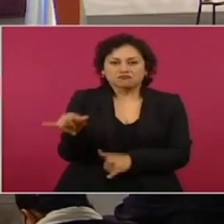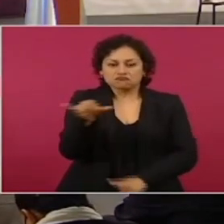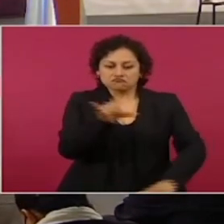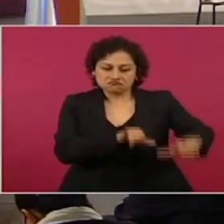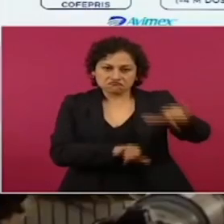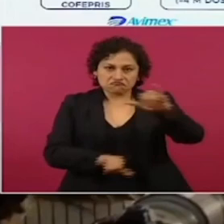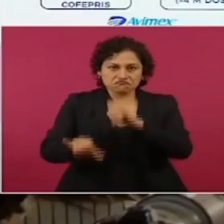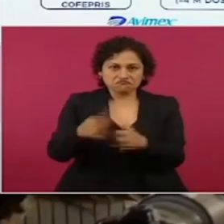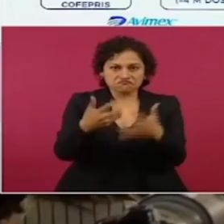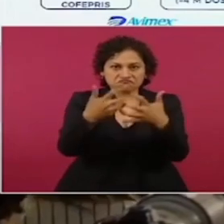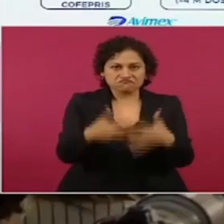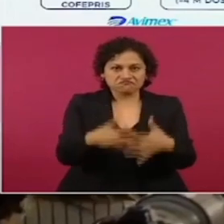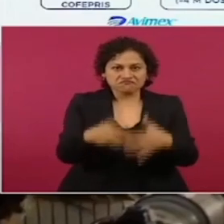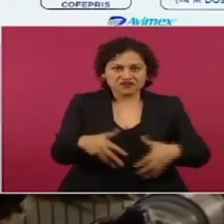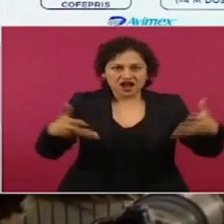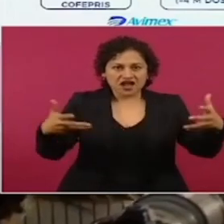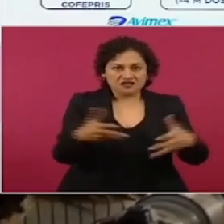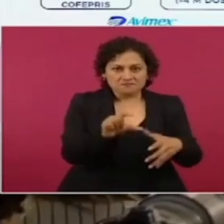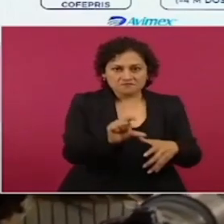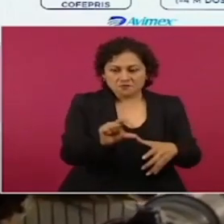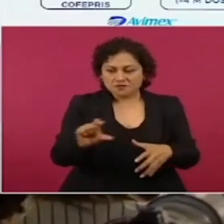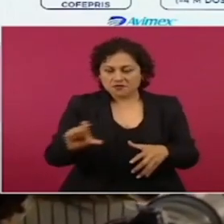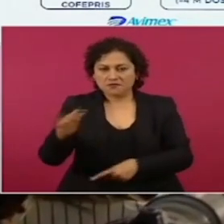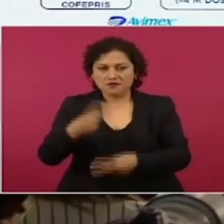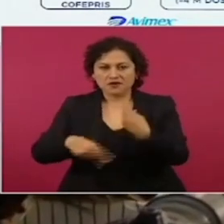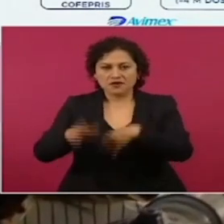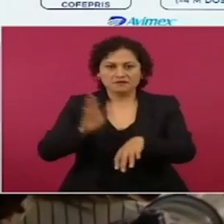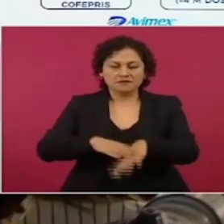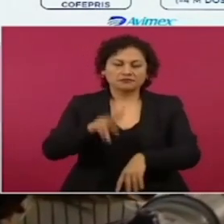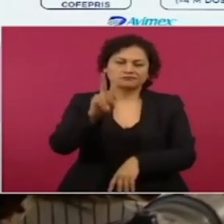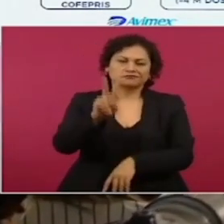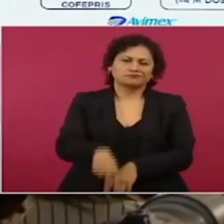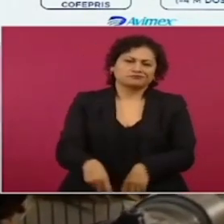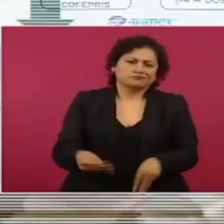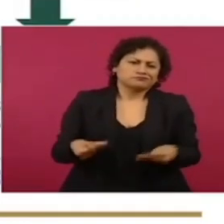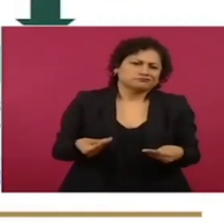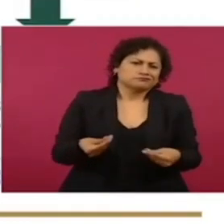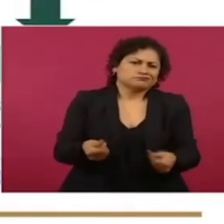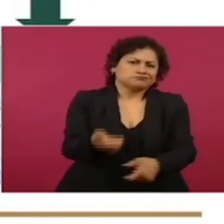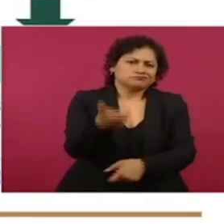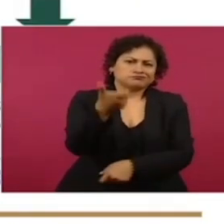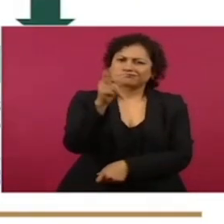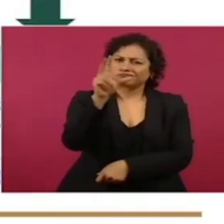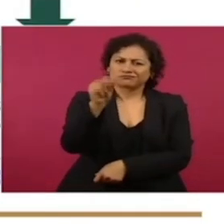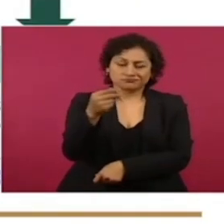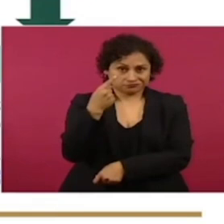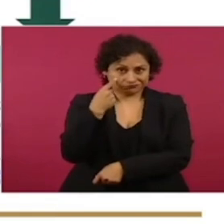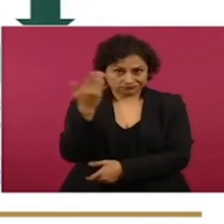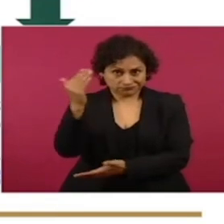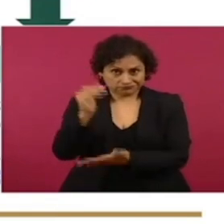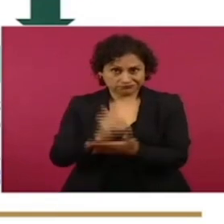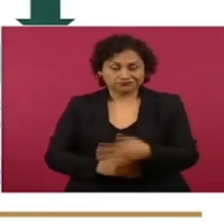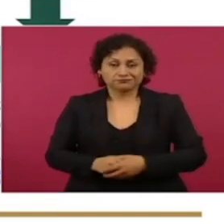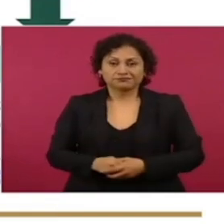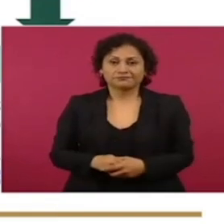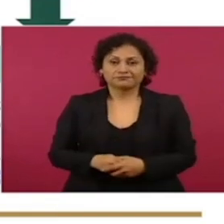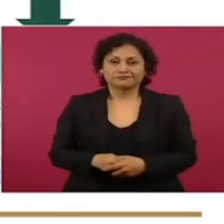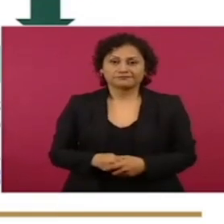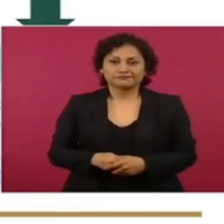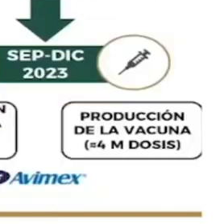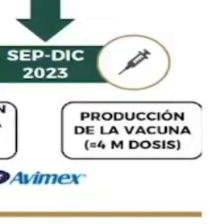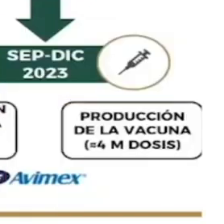mucho menor que el que han tenido otras vacunas por un modelo innovador de articulación de capacidades público privadas